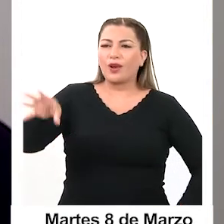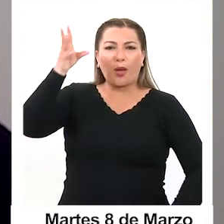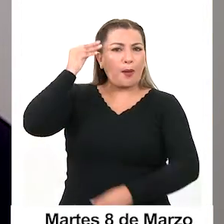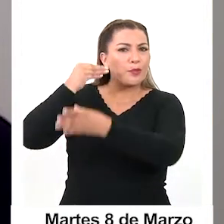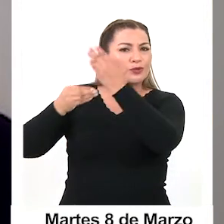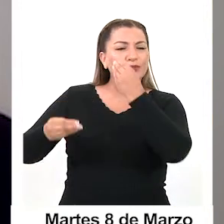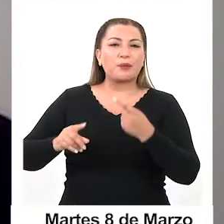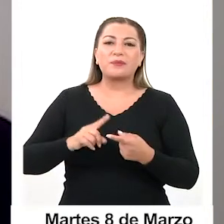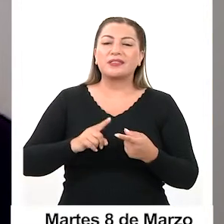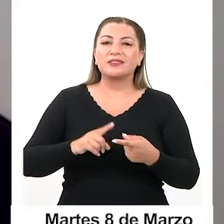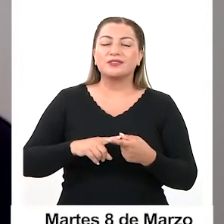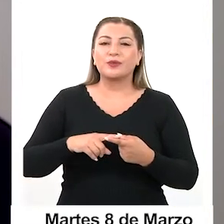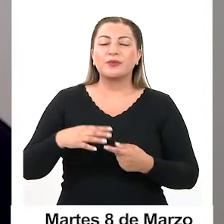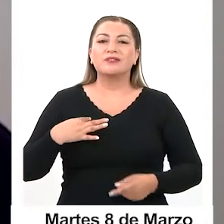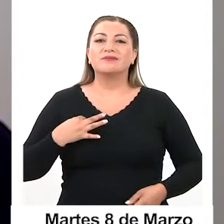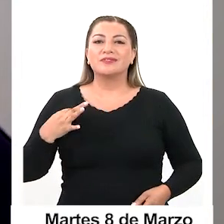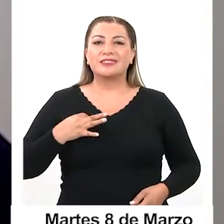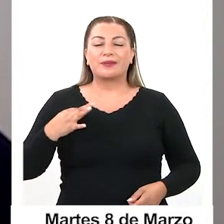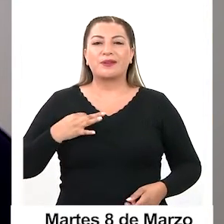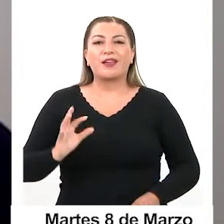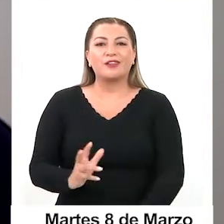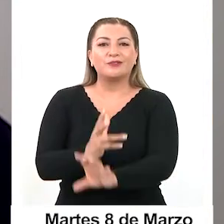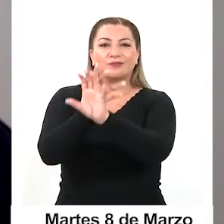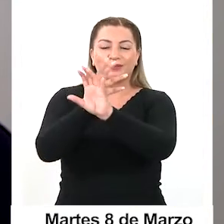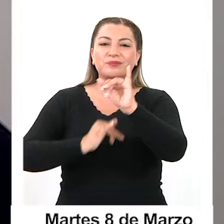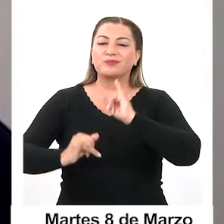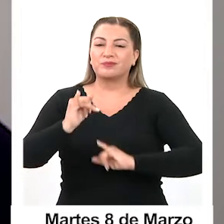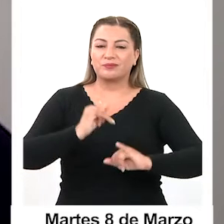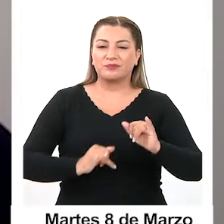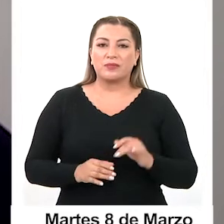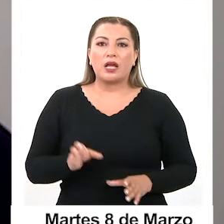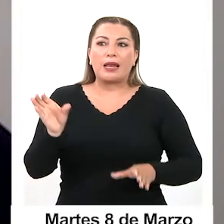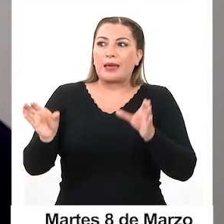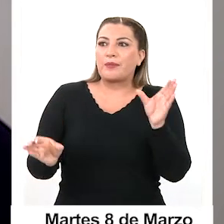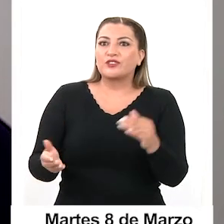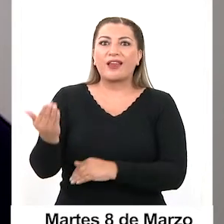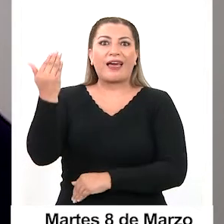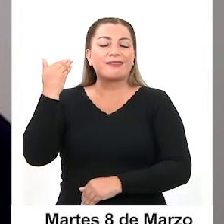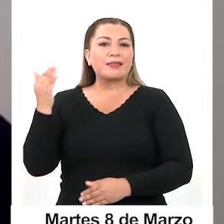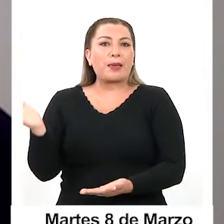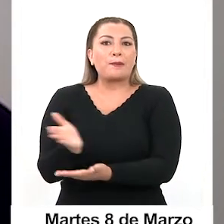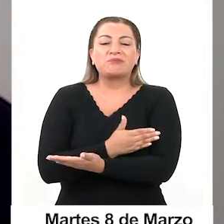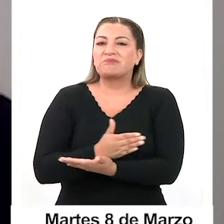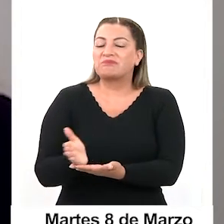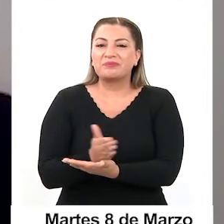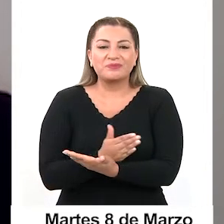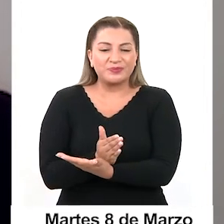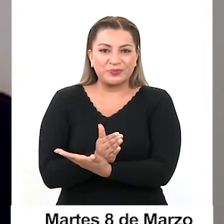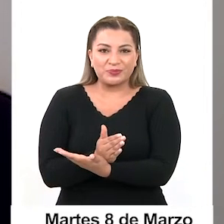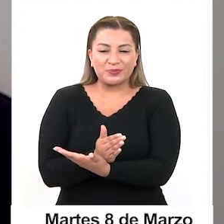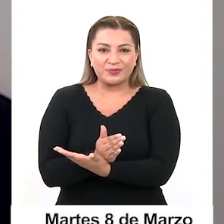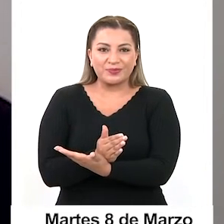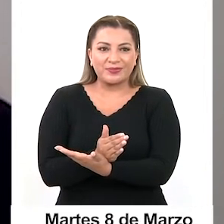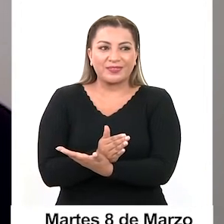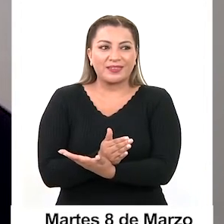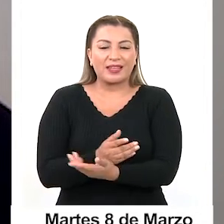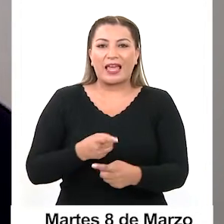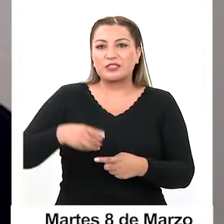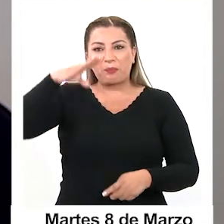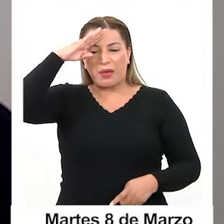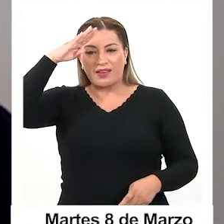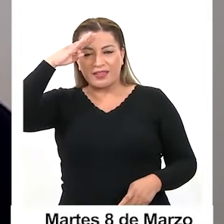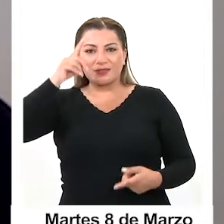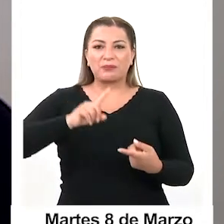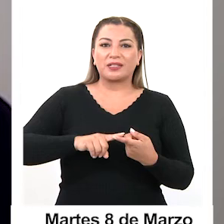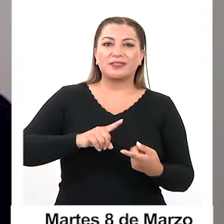bastante de participación ciudadana digital. Yo creo que nadie tenía planificado ni tenía la expertise de cómo